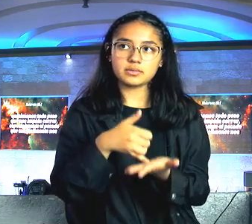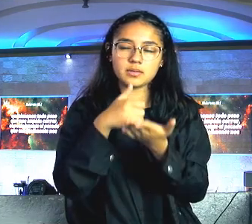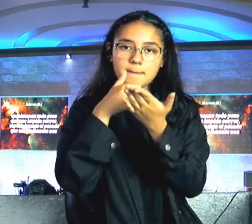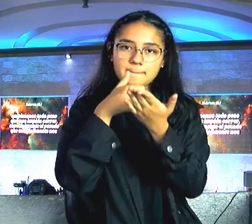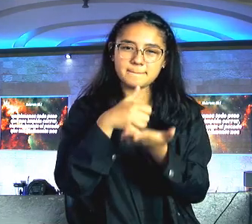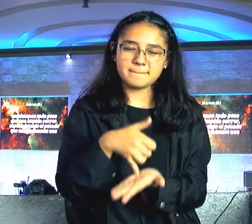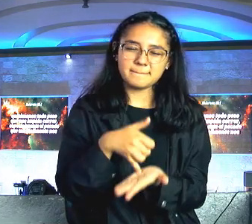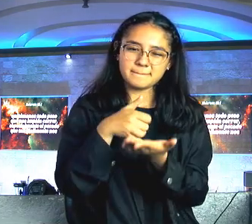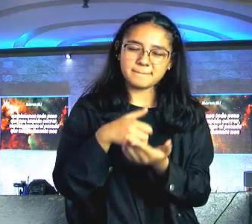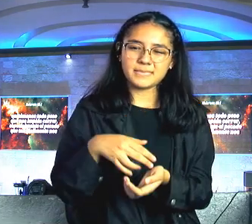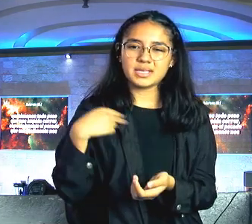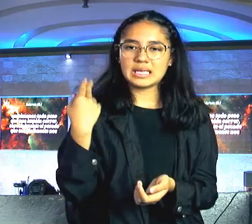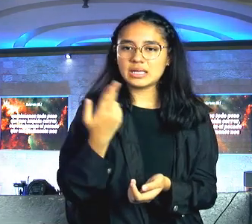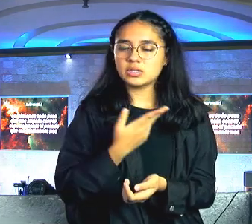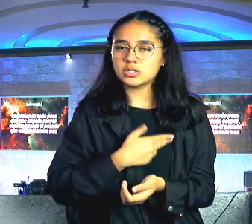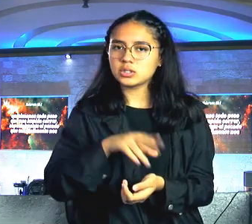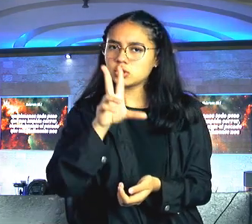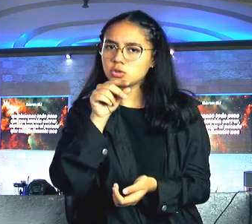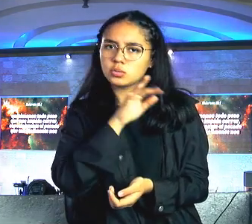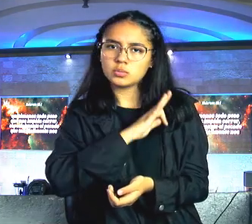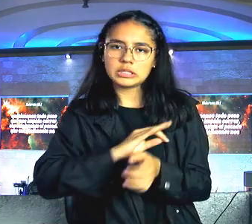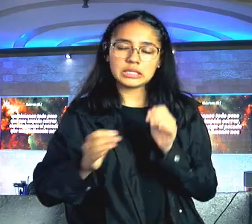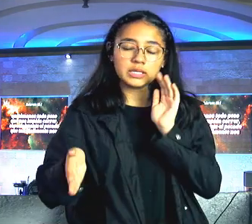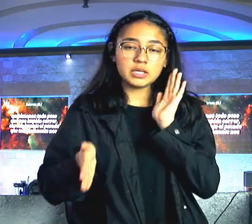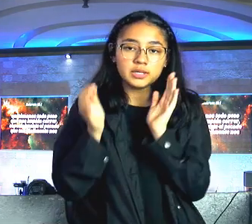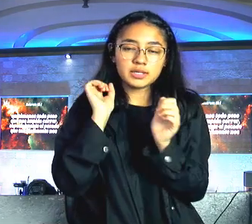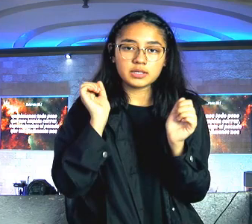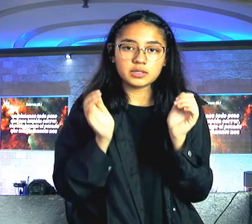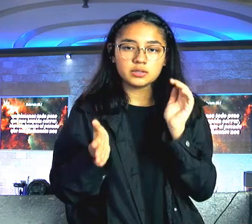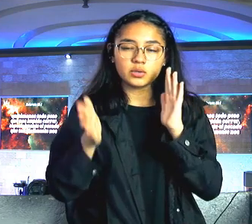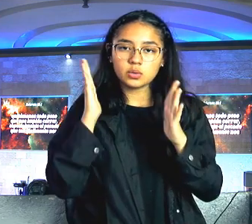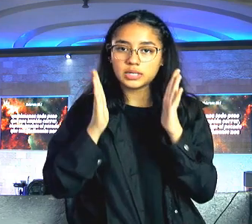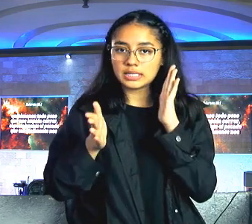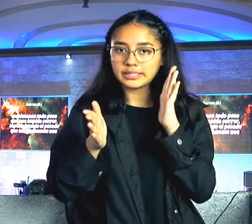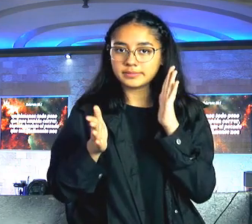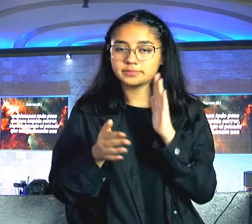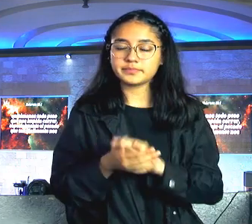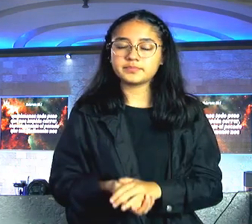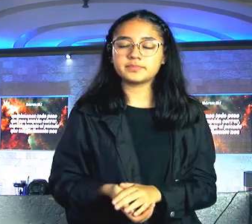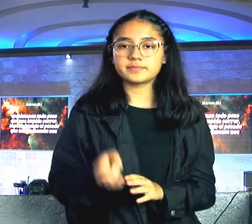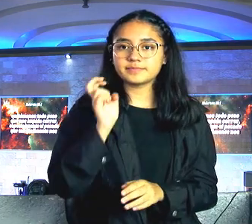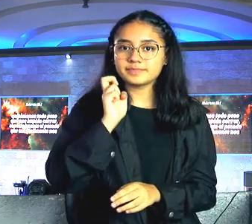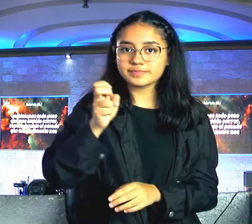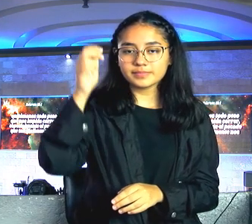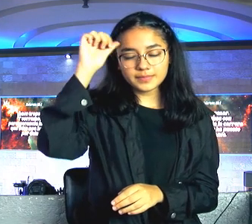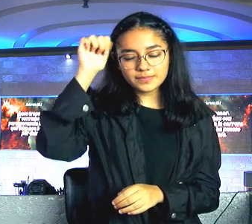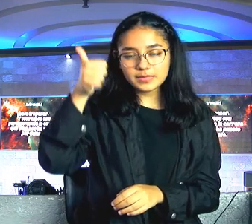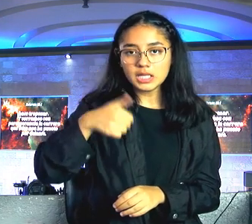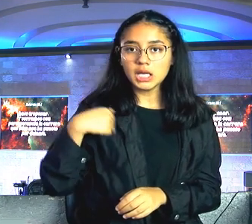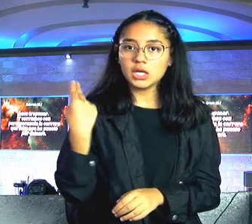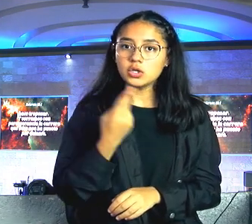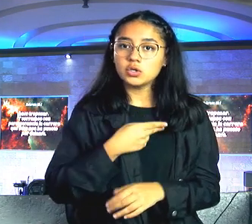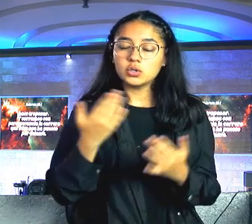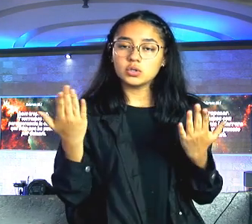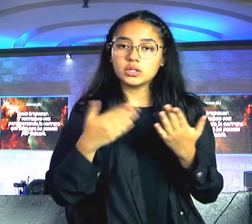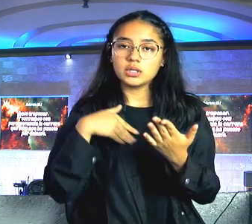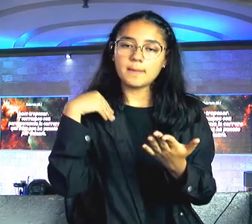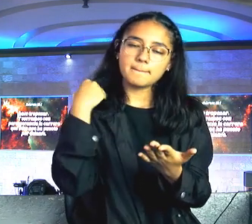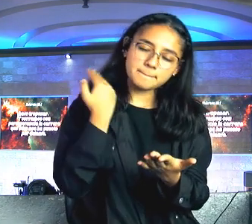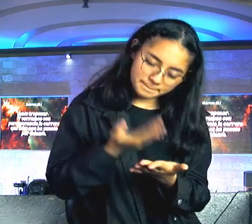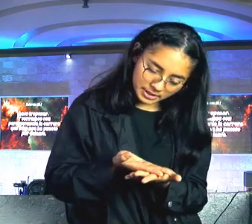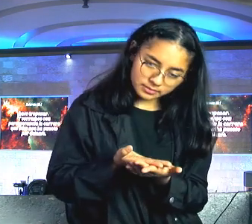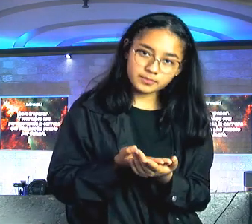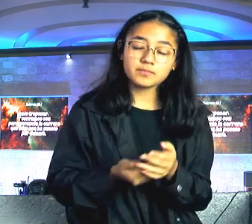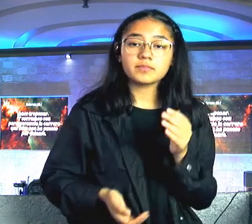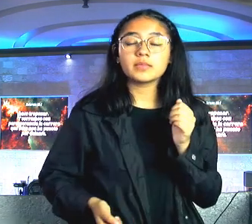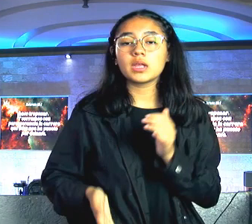nos impida correr, especialmente el pecado que tan fácilmente nos hace tropezar, y corramos con